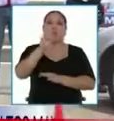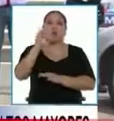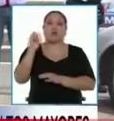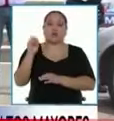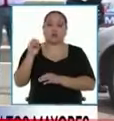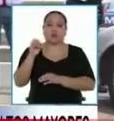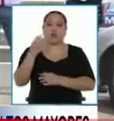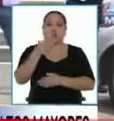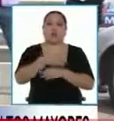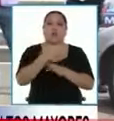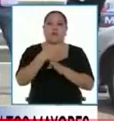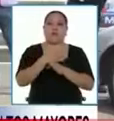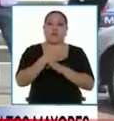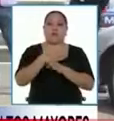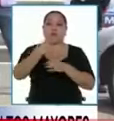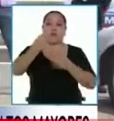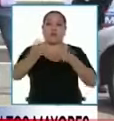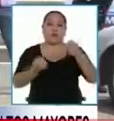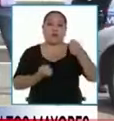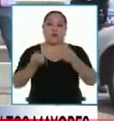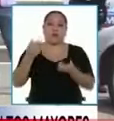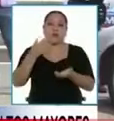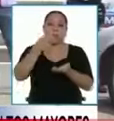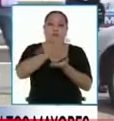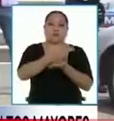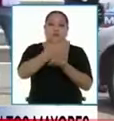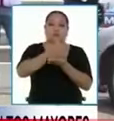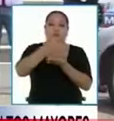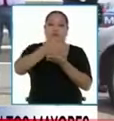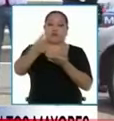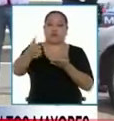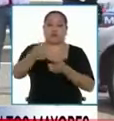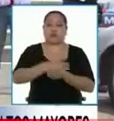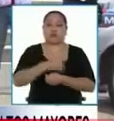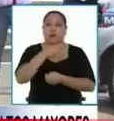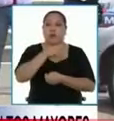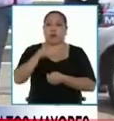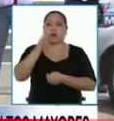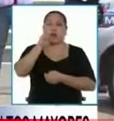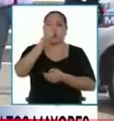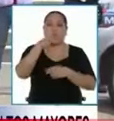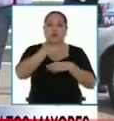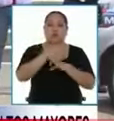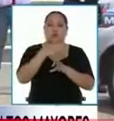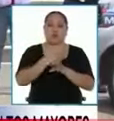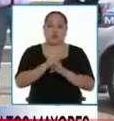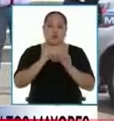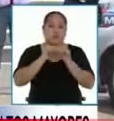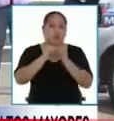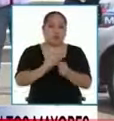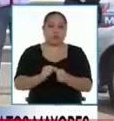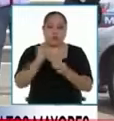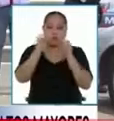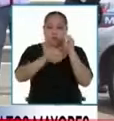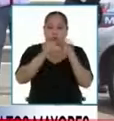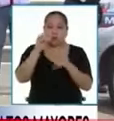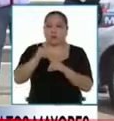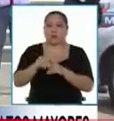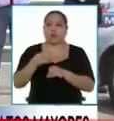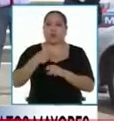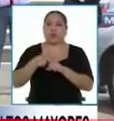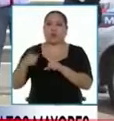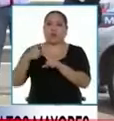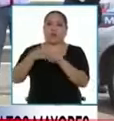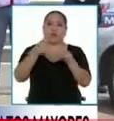400 en la modalidad vehicular. Estas dos formas las vamos a seguir desarrollando en